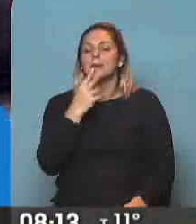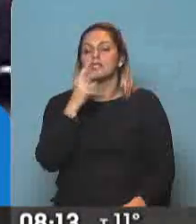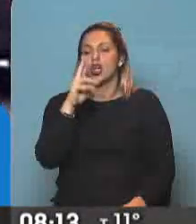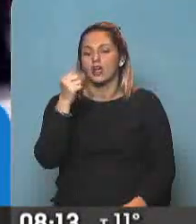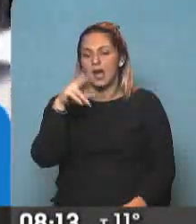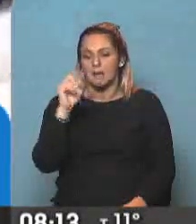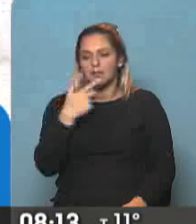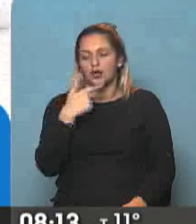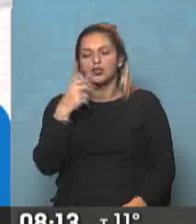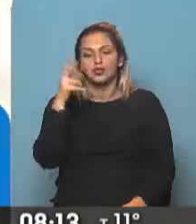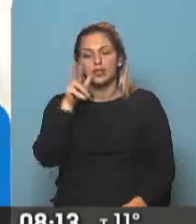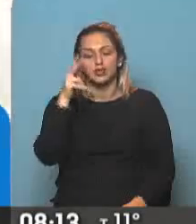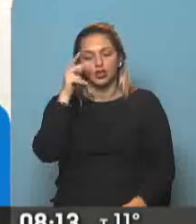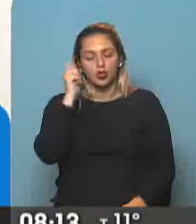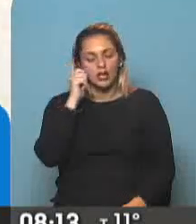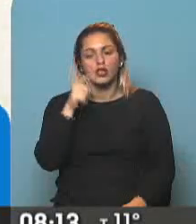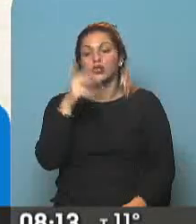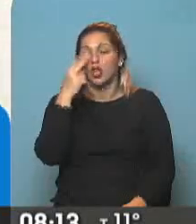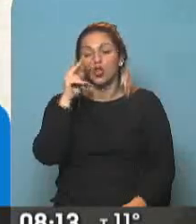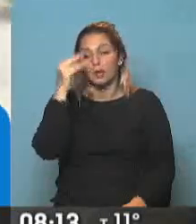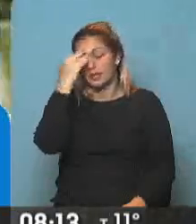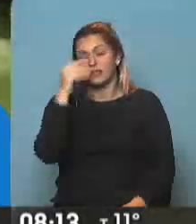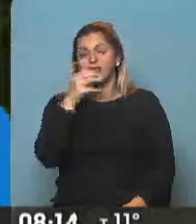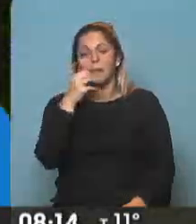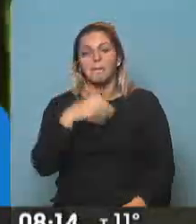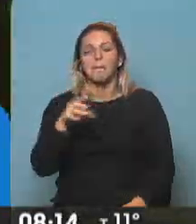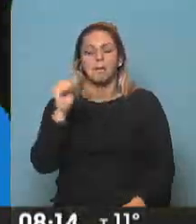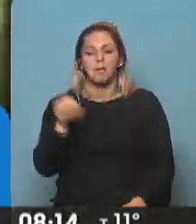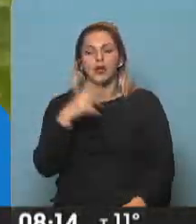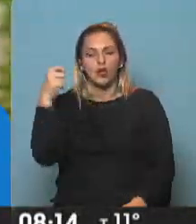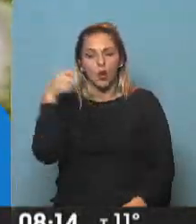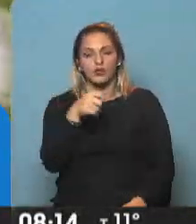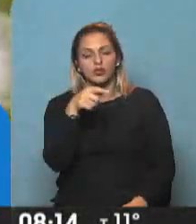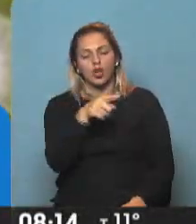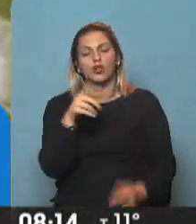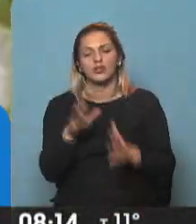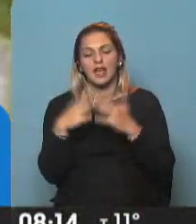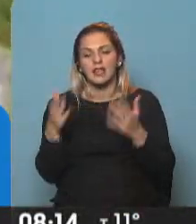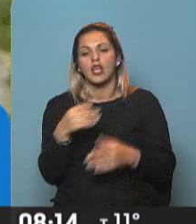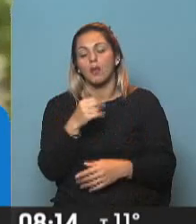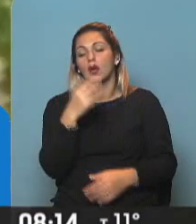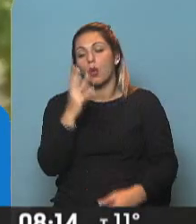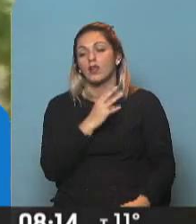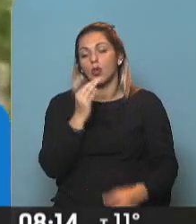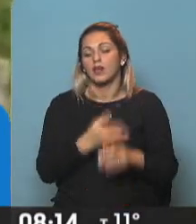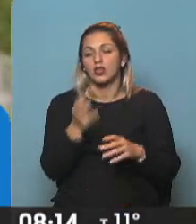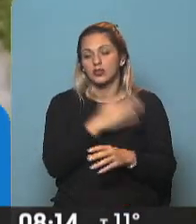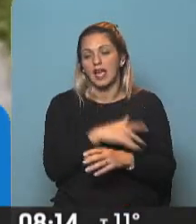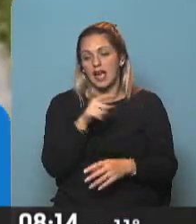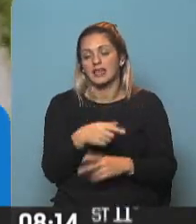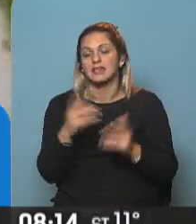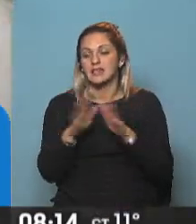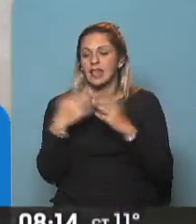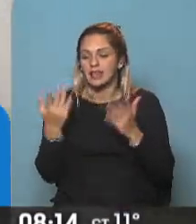había perdido en 2015 una demanda por difamación contra el diario. ¿Por qué? Porque 4 años antes el Capital Gazette lo